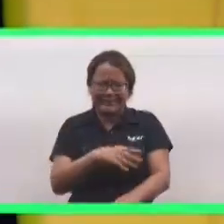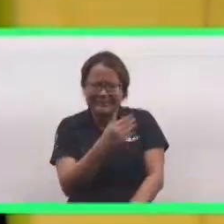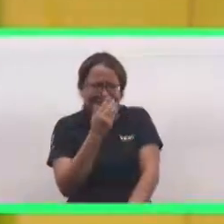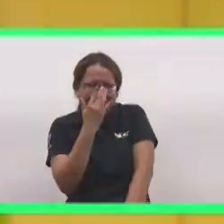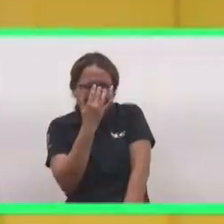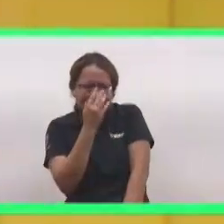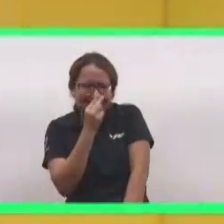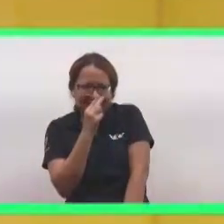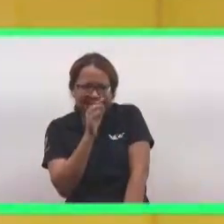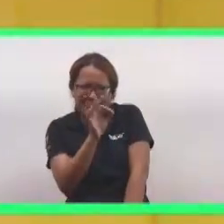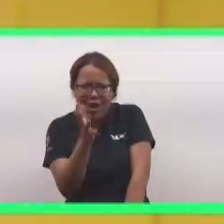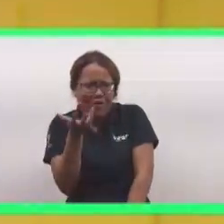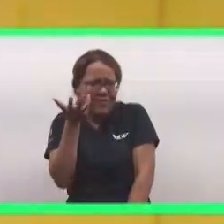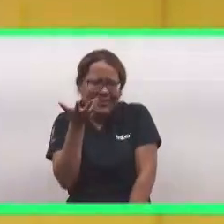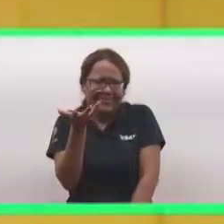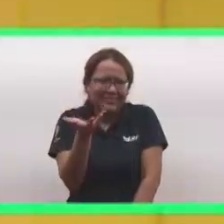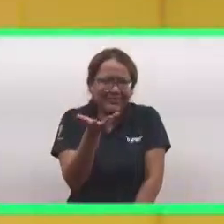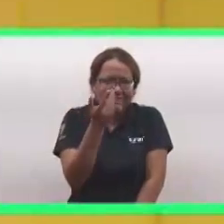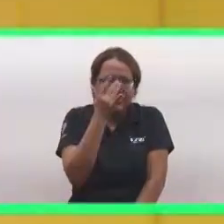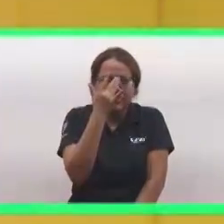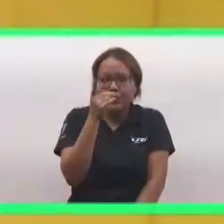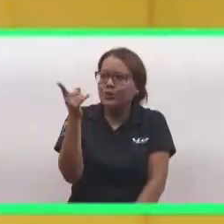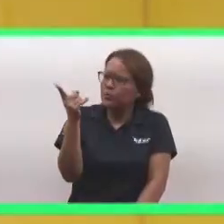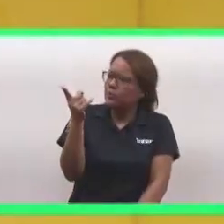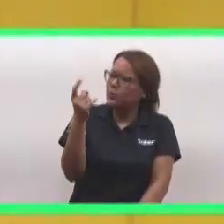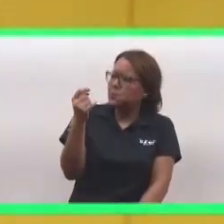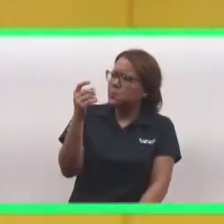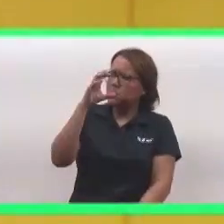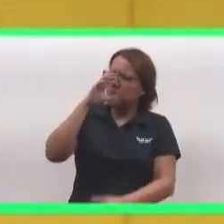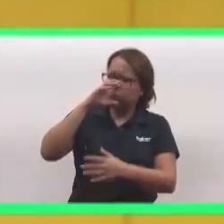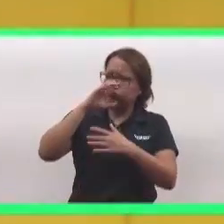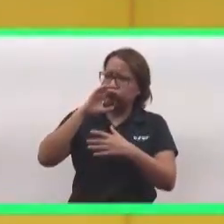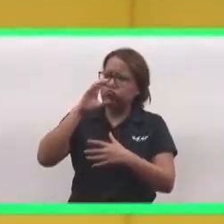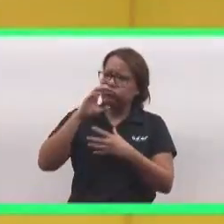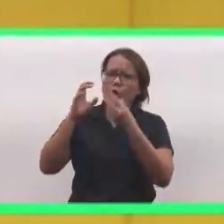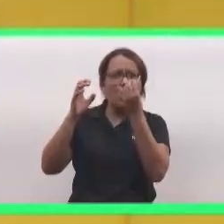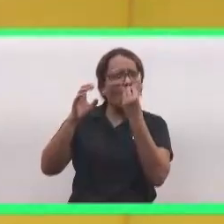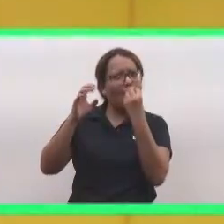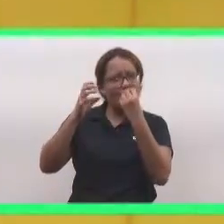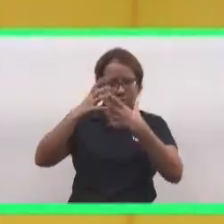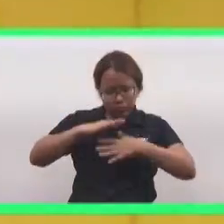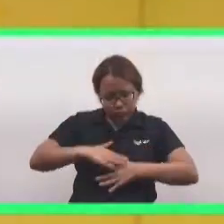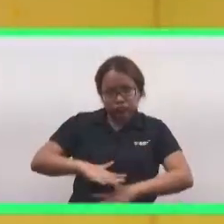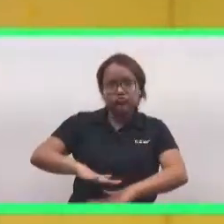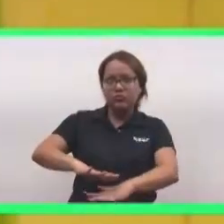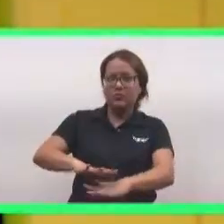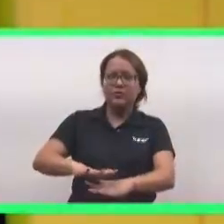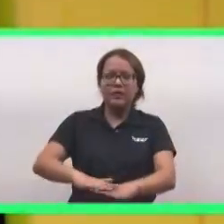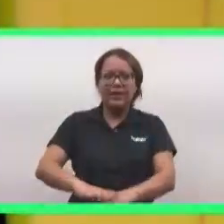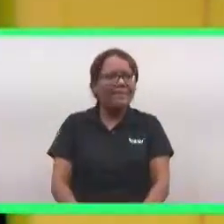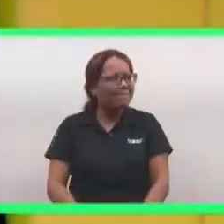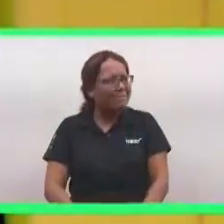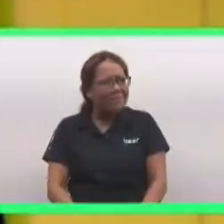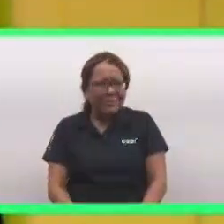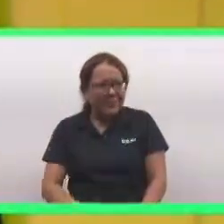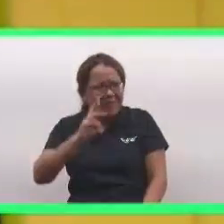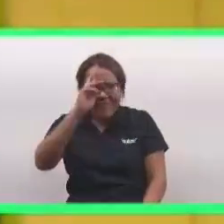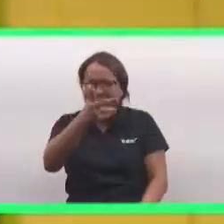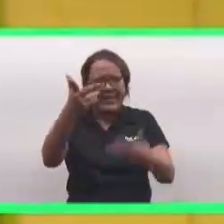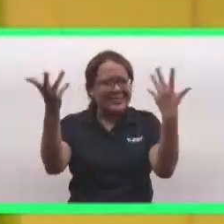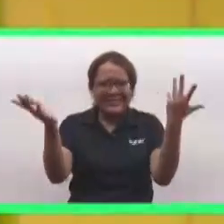No, mejor gomito. Amén. Tome, porque eso le va a bajar toda la grasa. Y mentira, hermano.